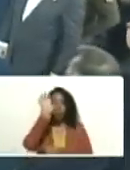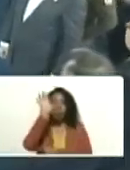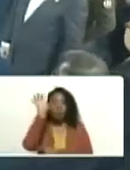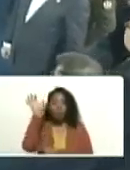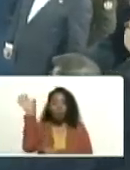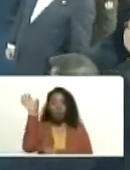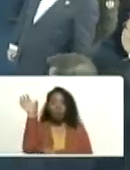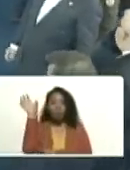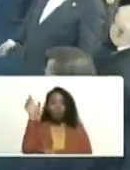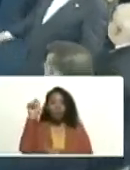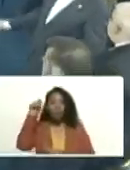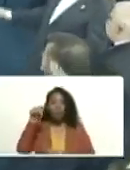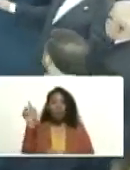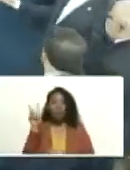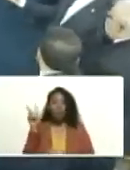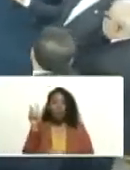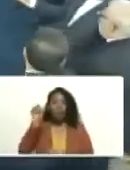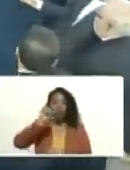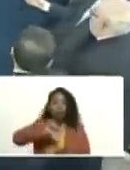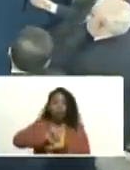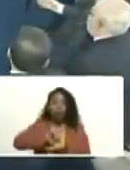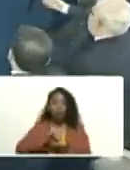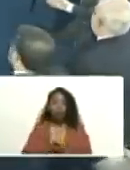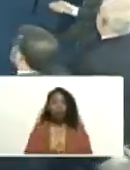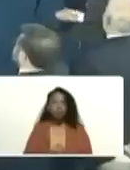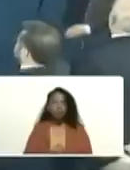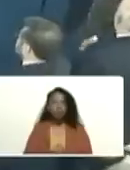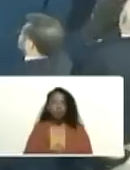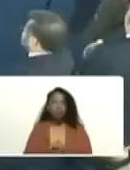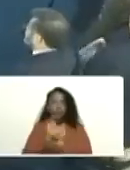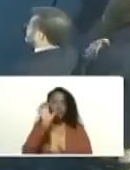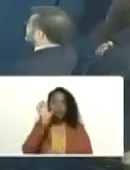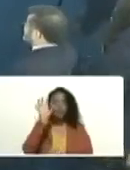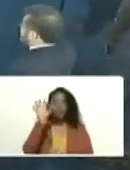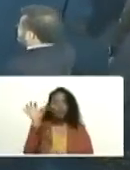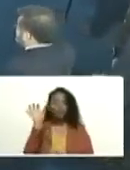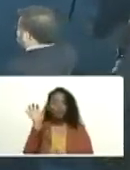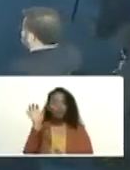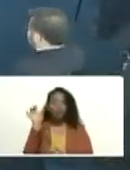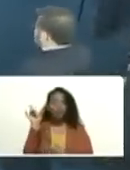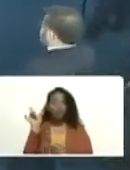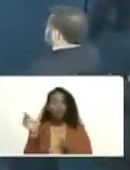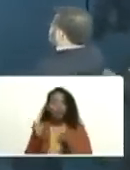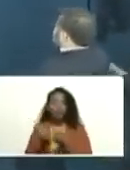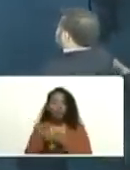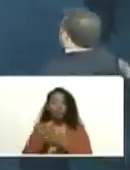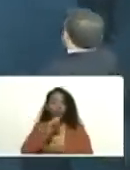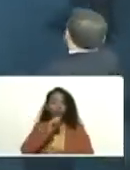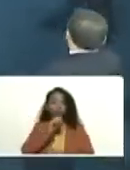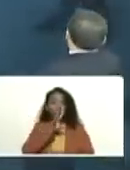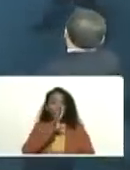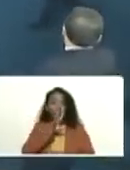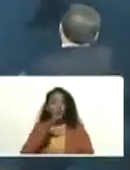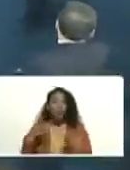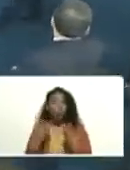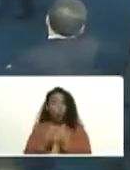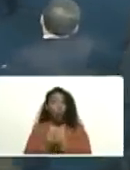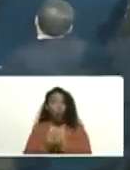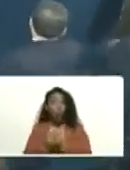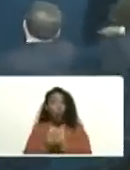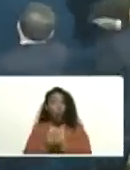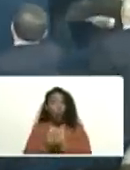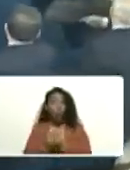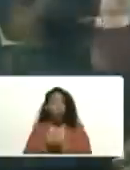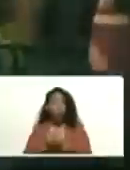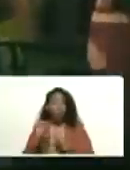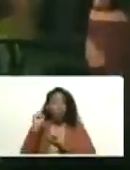Nivel Venezuela-Irán. Ha destacado, estamos en el lado correcto de la historia y juntos seremos